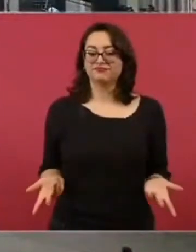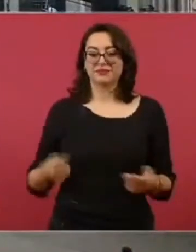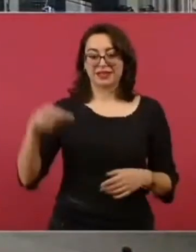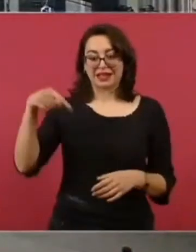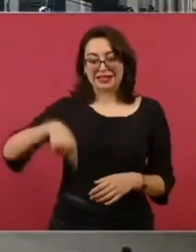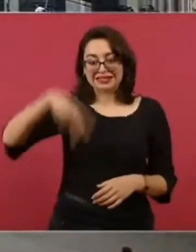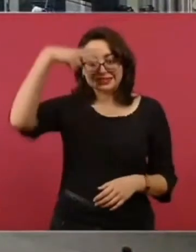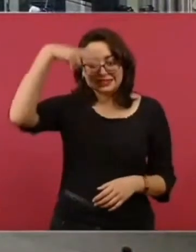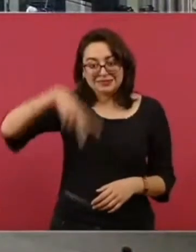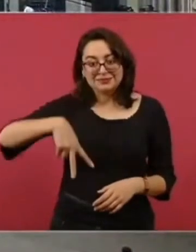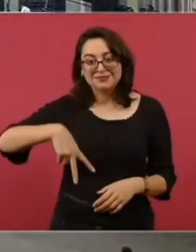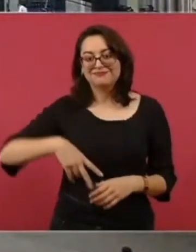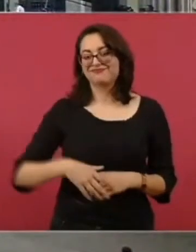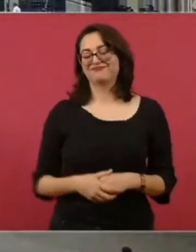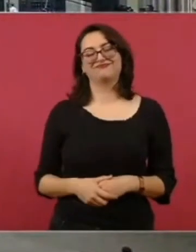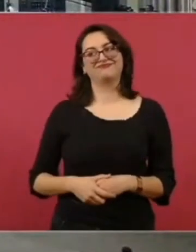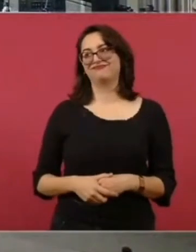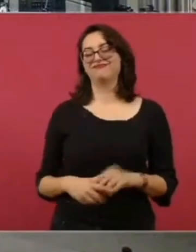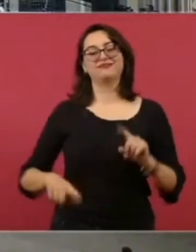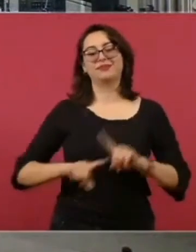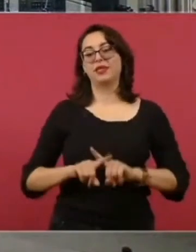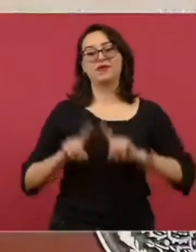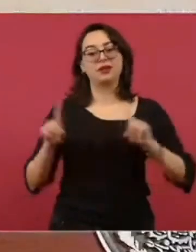aquí no se ve.